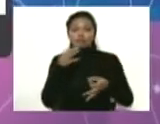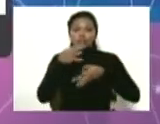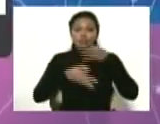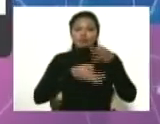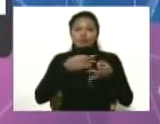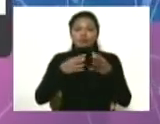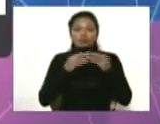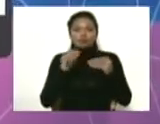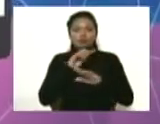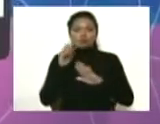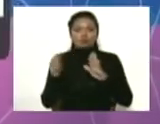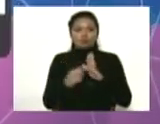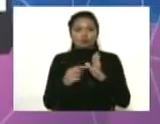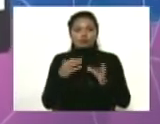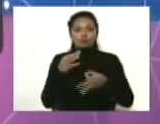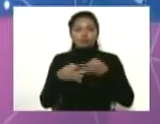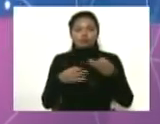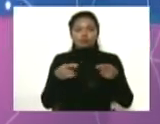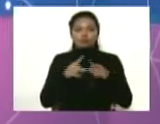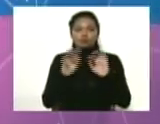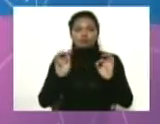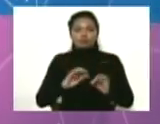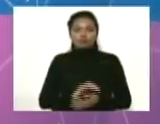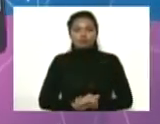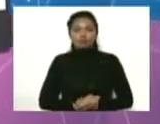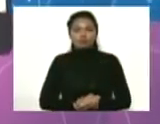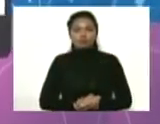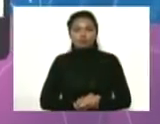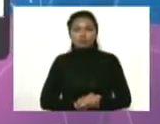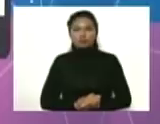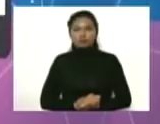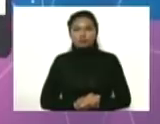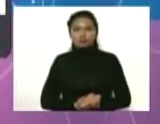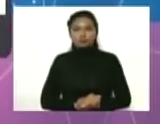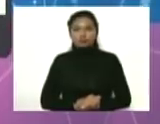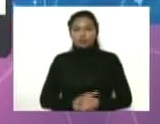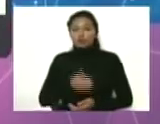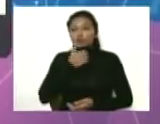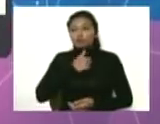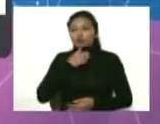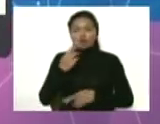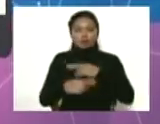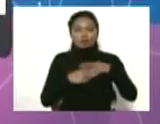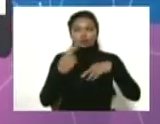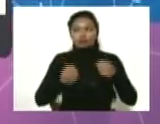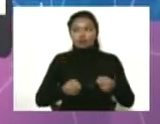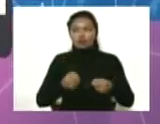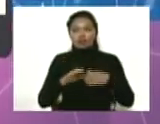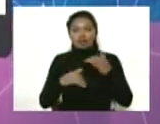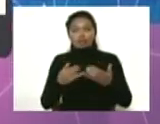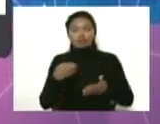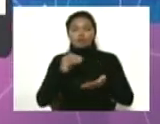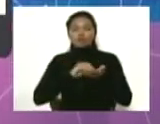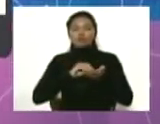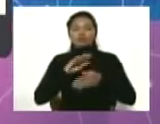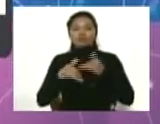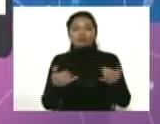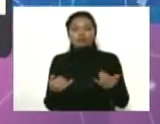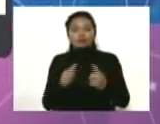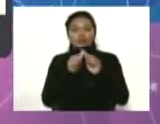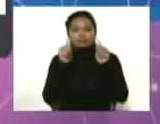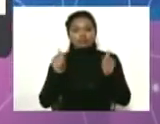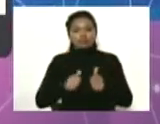explicarle el método táctico de resistencia revolucionaria aplicada al